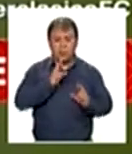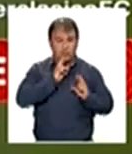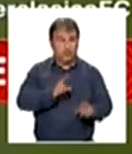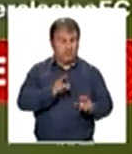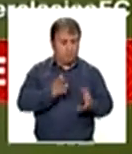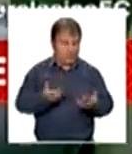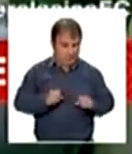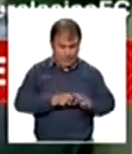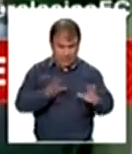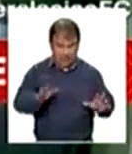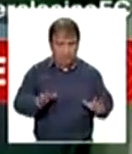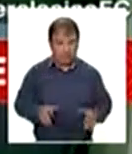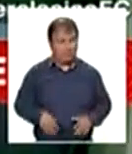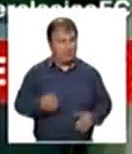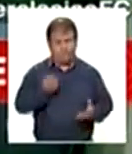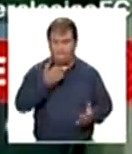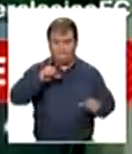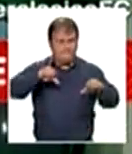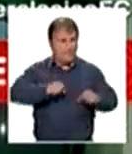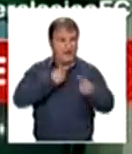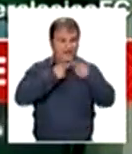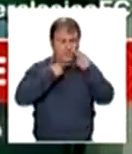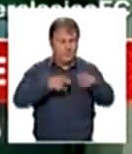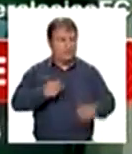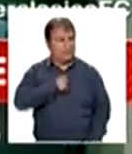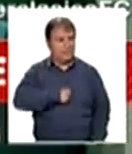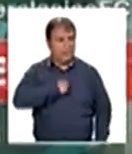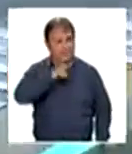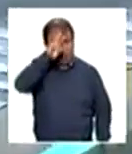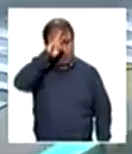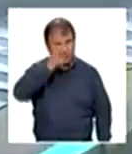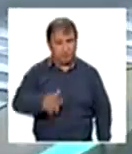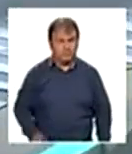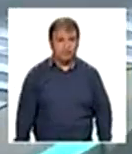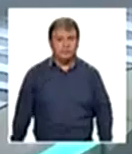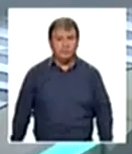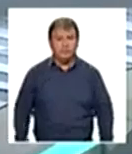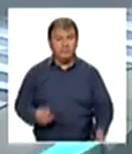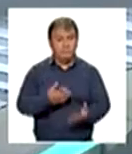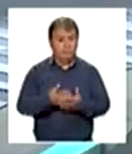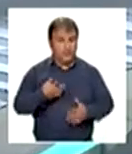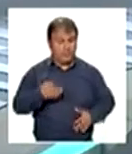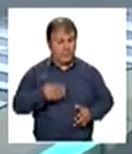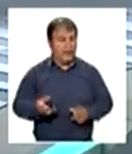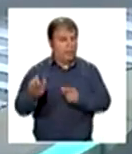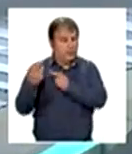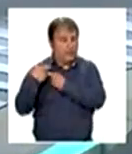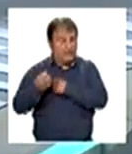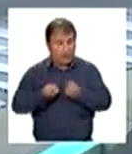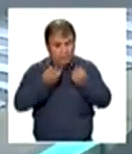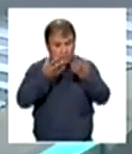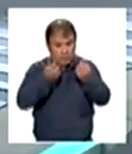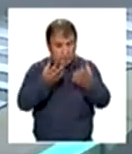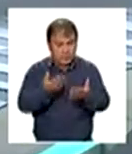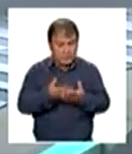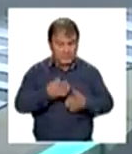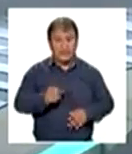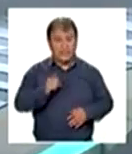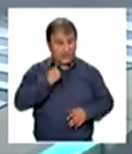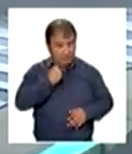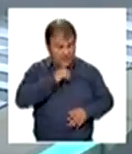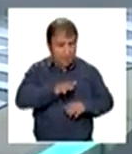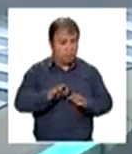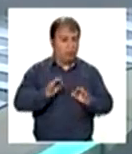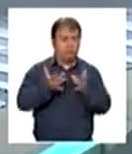significa. Qué lástima para Perú. Para la chance de Perú. Sí. Bien, como siempre hay que ser muy responsable con la información. Se había dicho en las